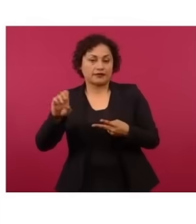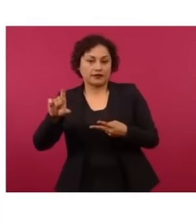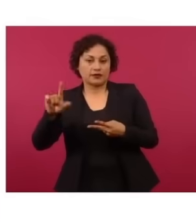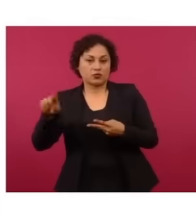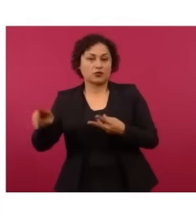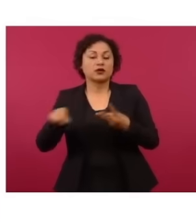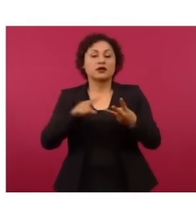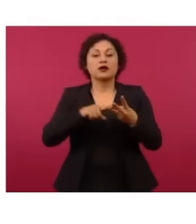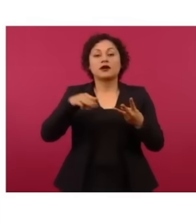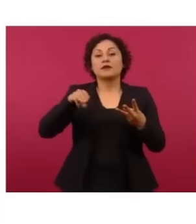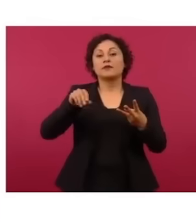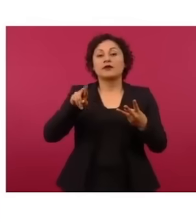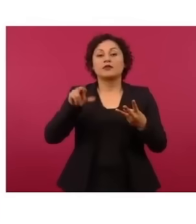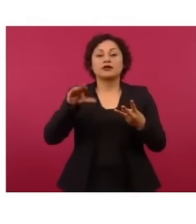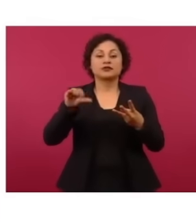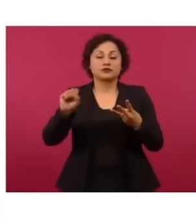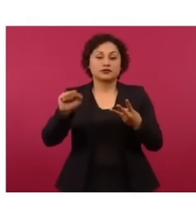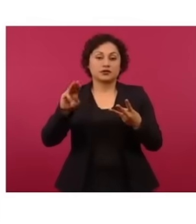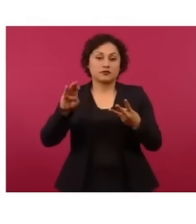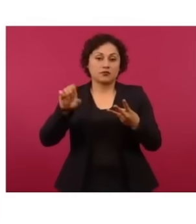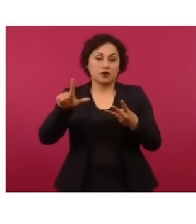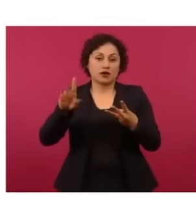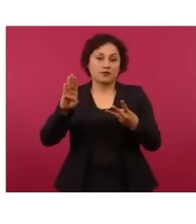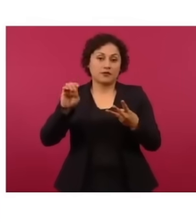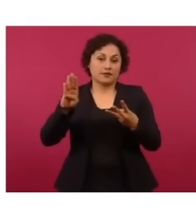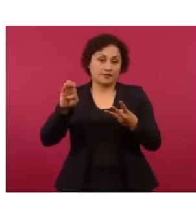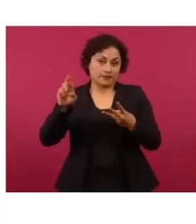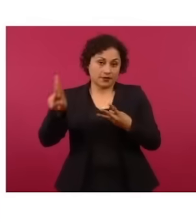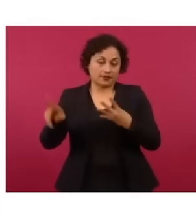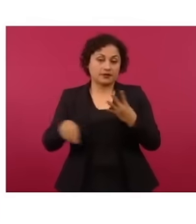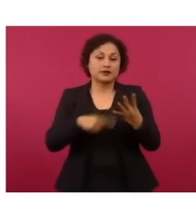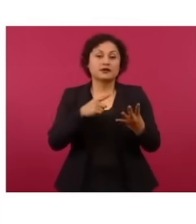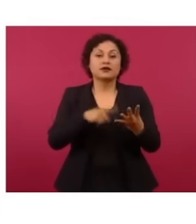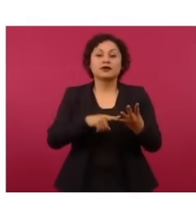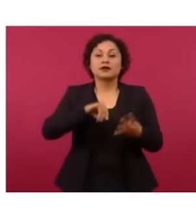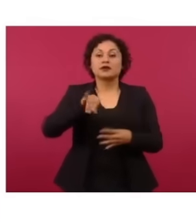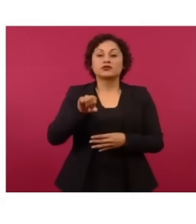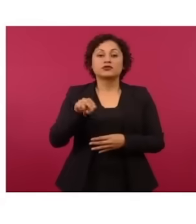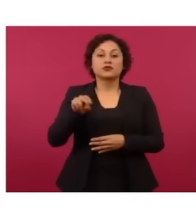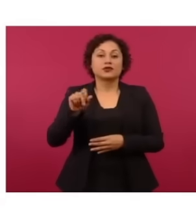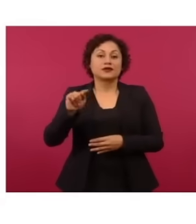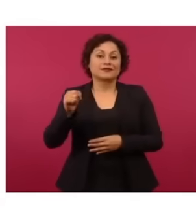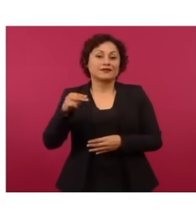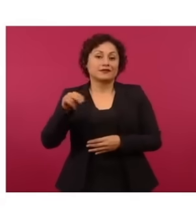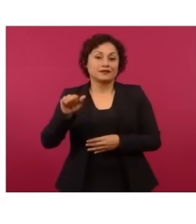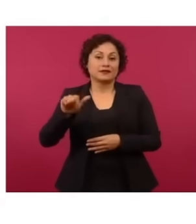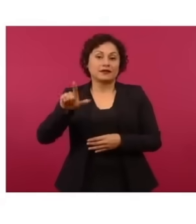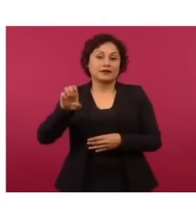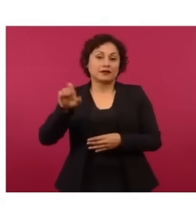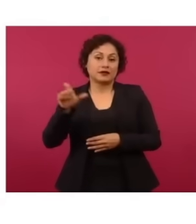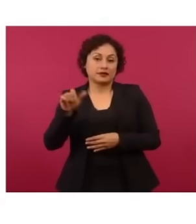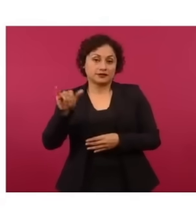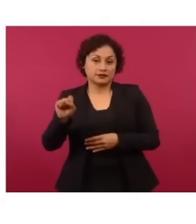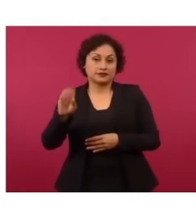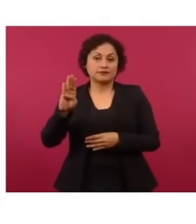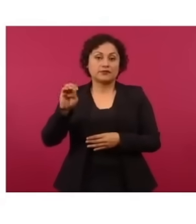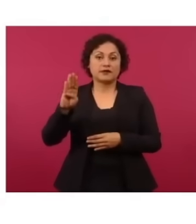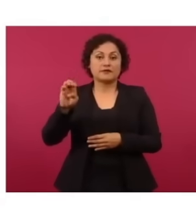Samuel Weinberg López, Jonathan Alexis Weinberg